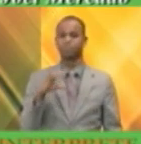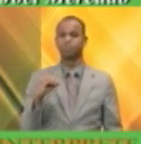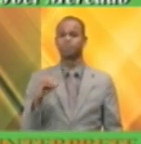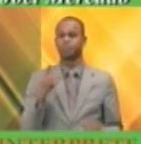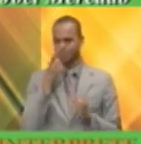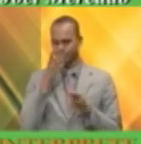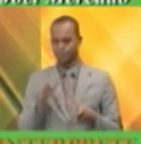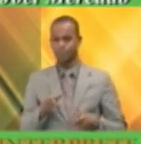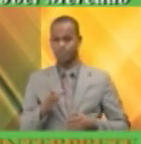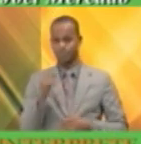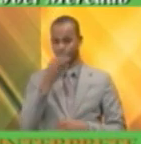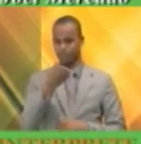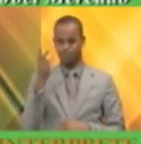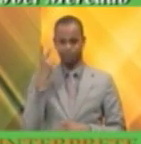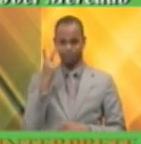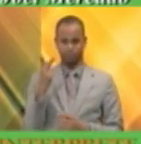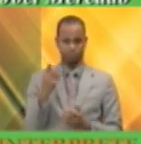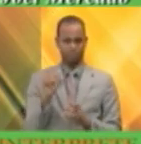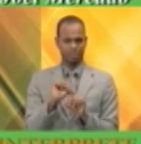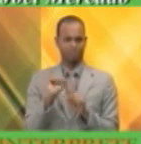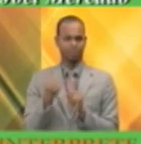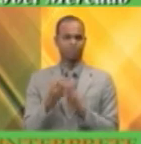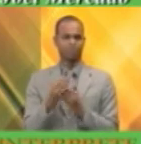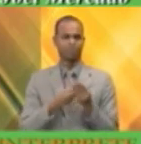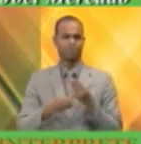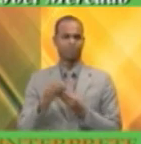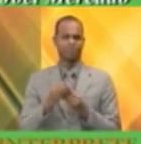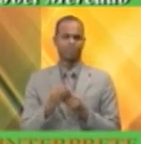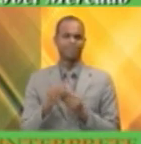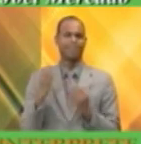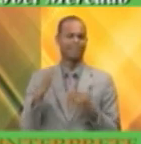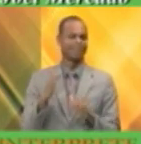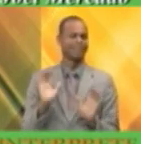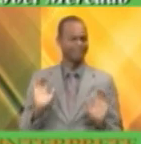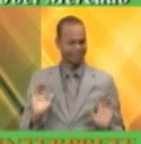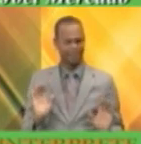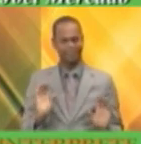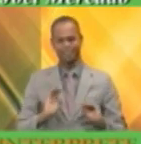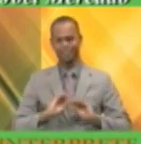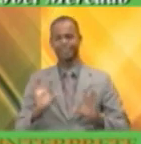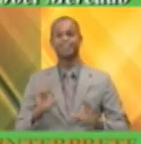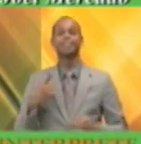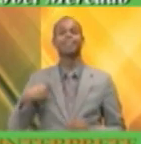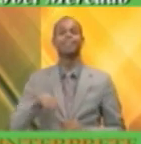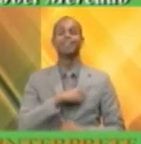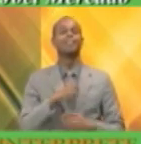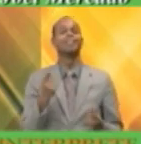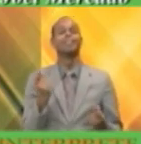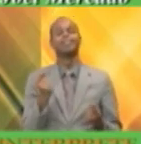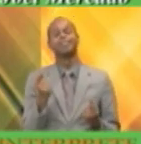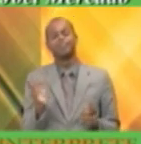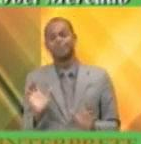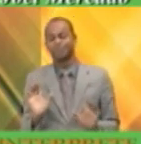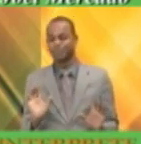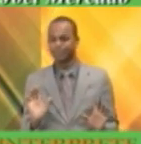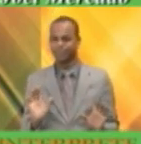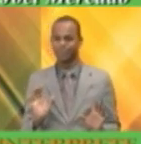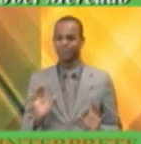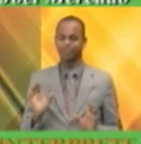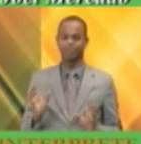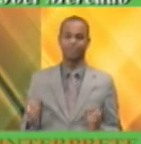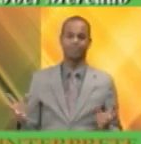la situación económica de nosotros es muy, muy precaria, en el sentido que quizás no tenemos más